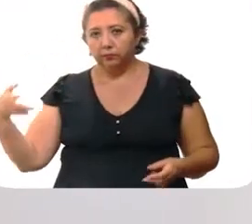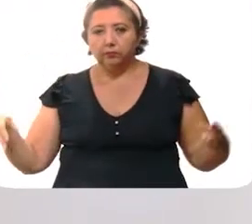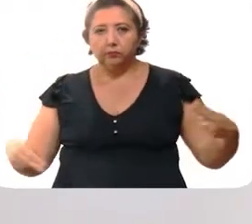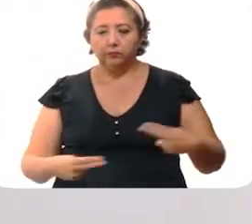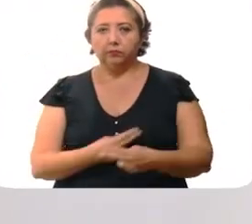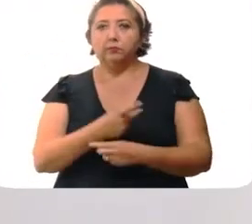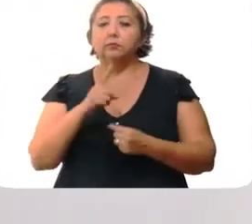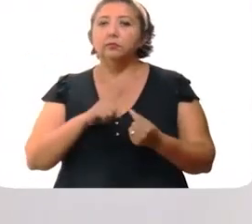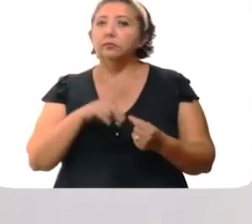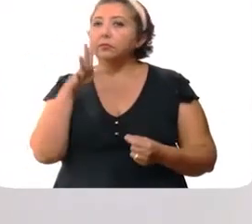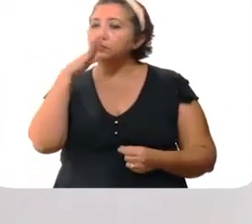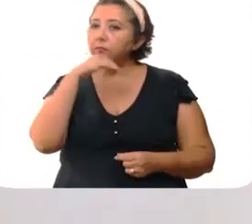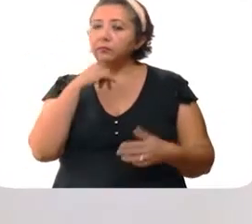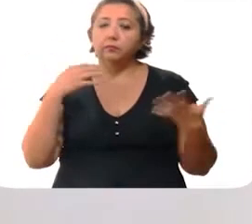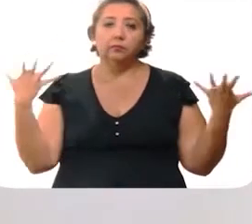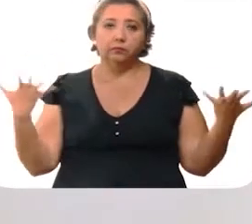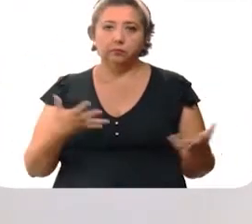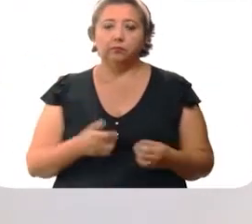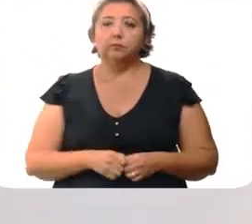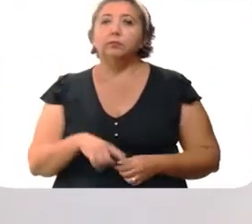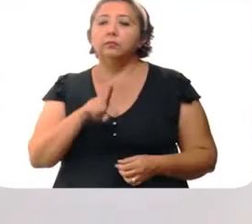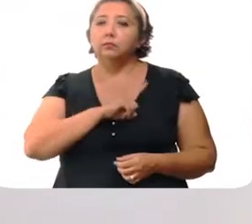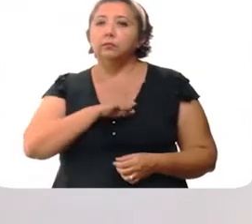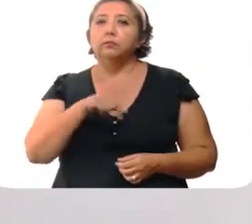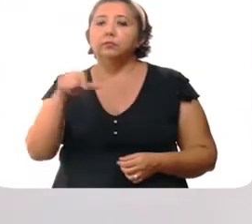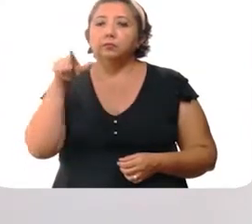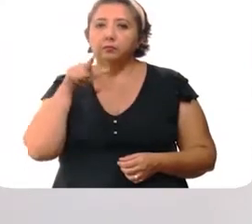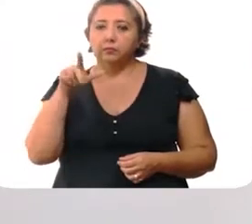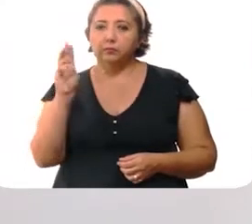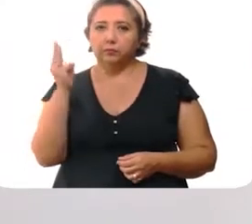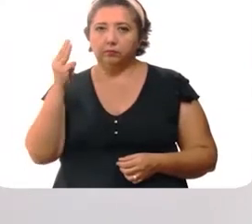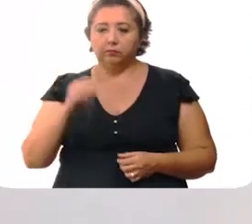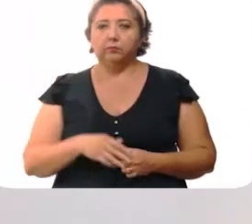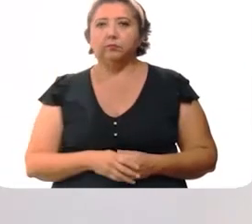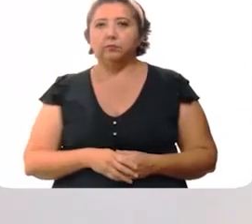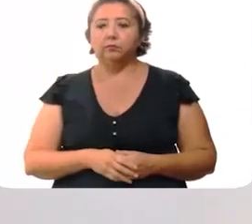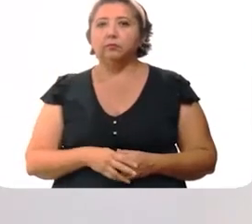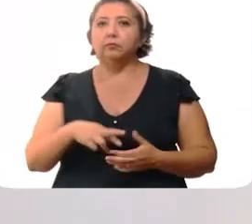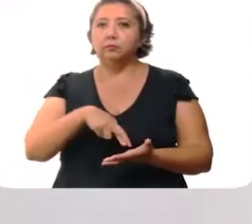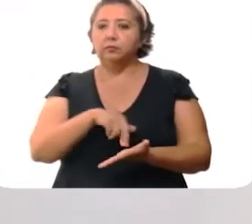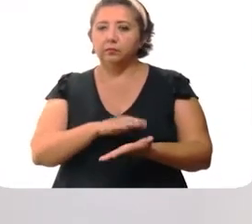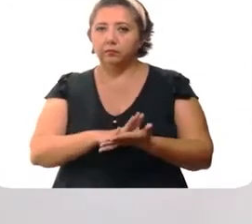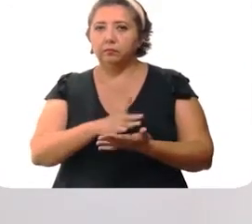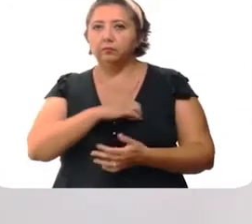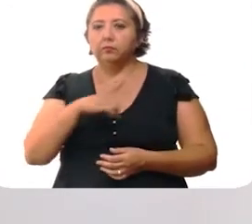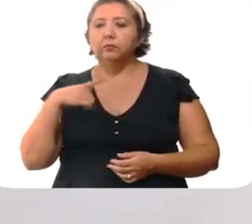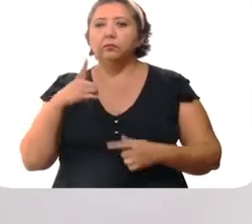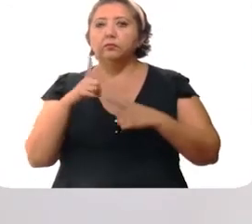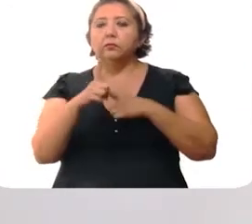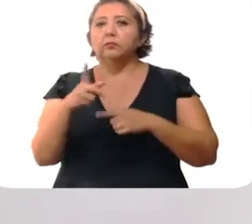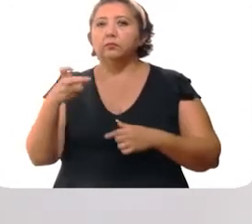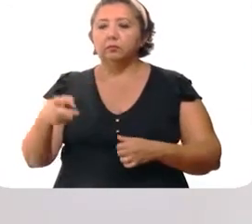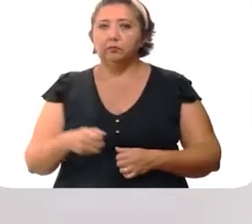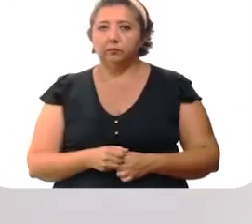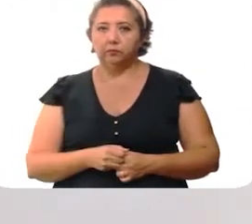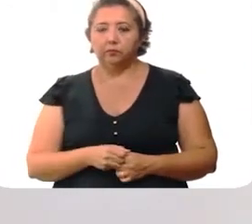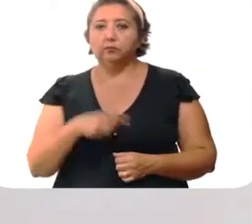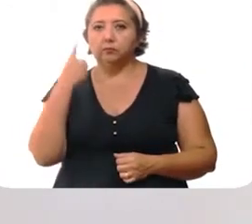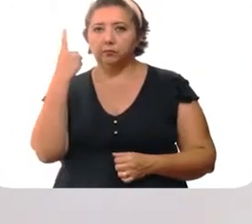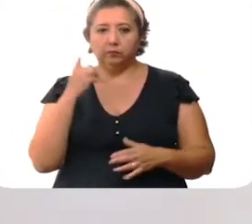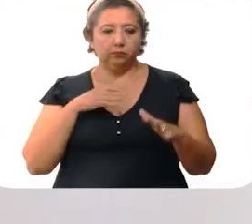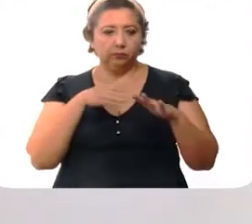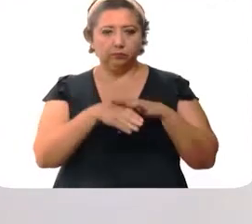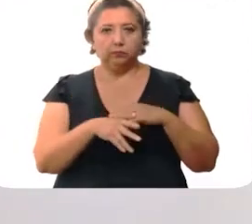y quienes no puedan realizarlo tendrán únicamente el día 17 de mayo. En el registro se deberán seguir estos pasos. 1. Ingresar a